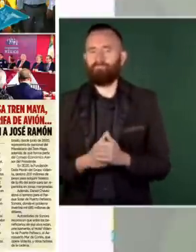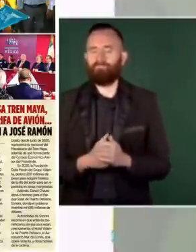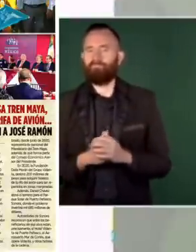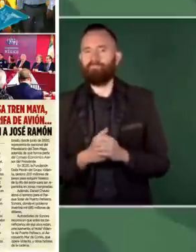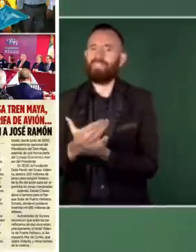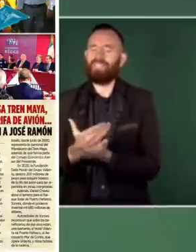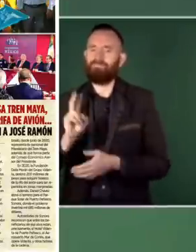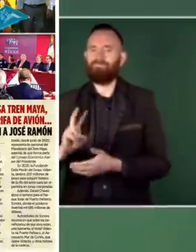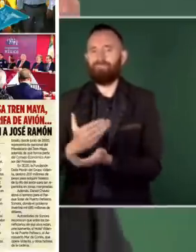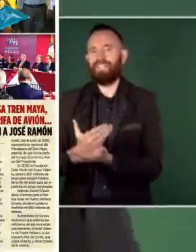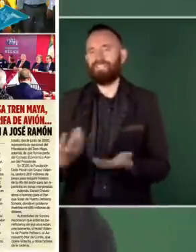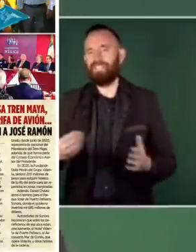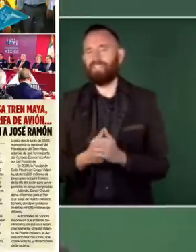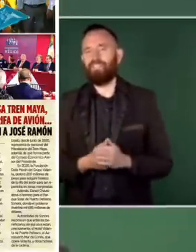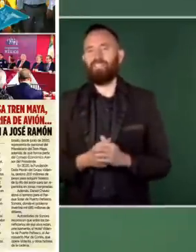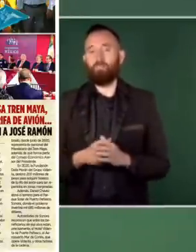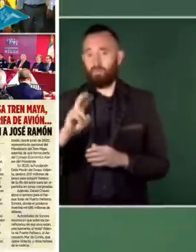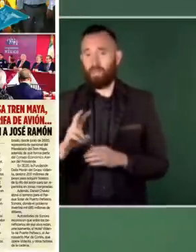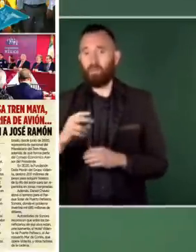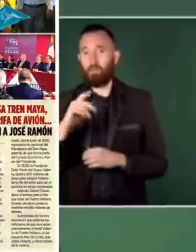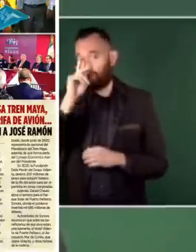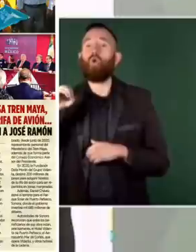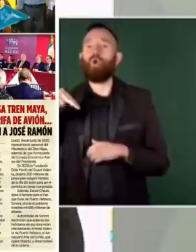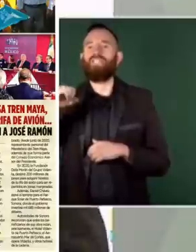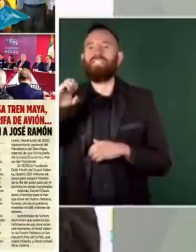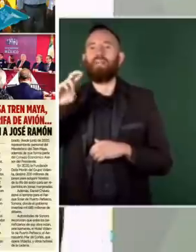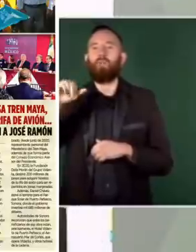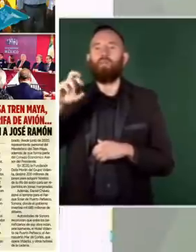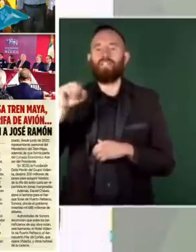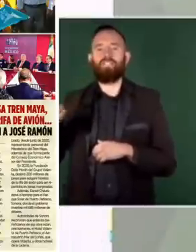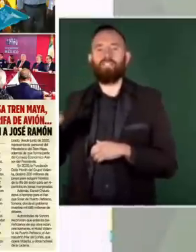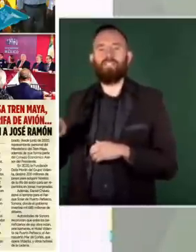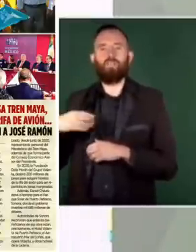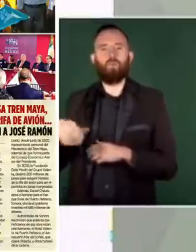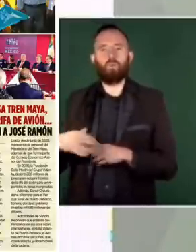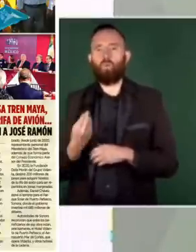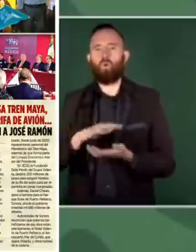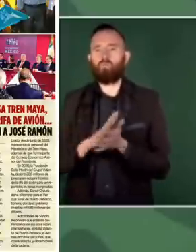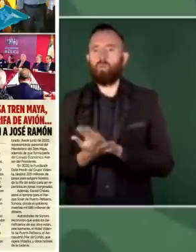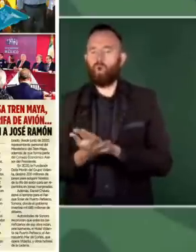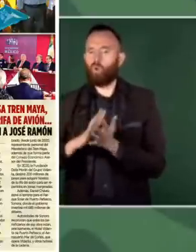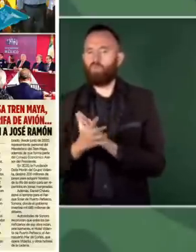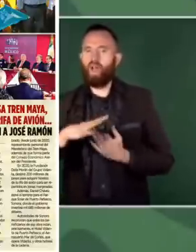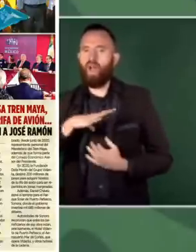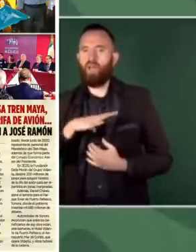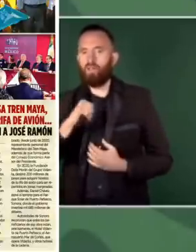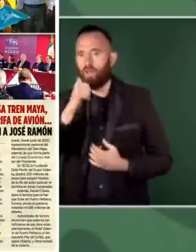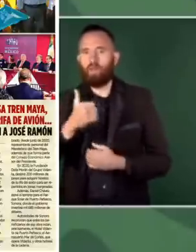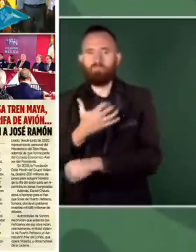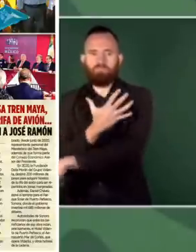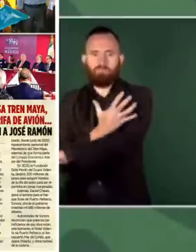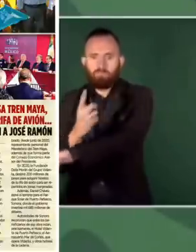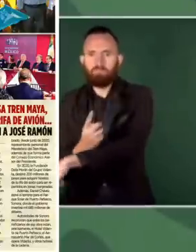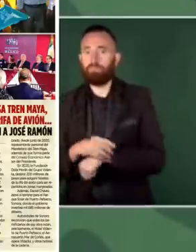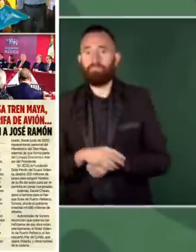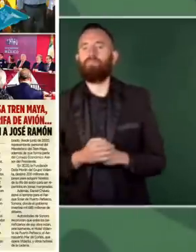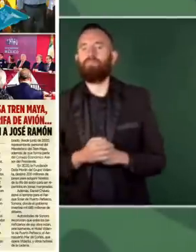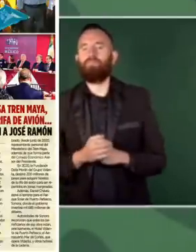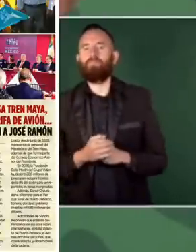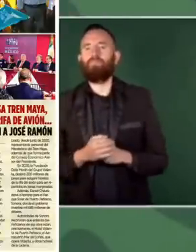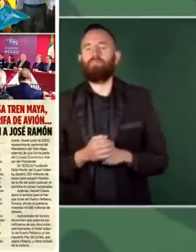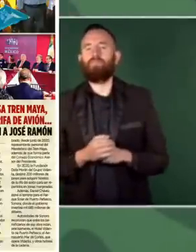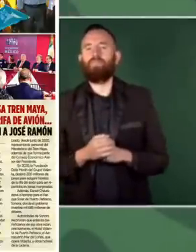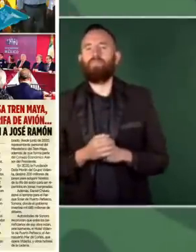ya, basta. Son de lo peor los conservadores. Corruptos, deshonestos, que son dos cosas distintas,